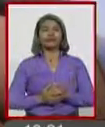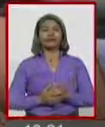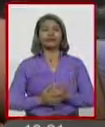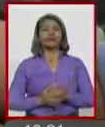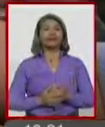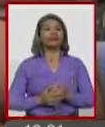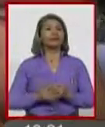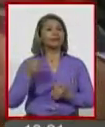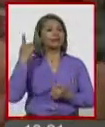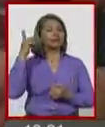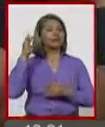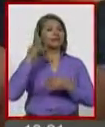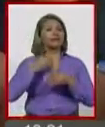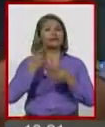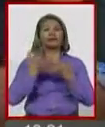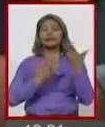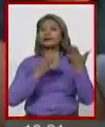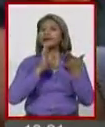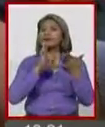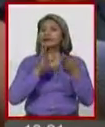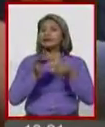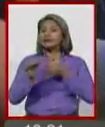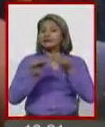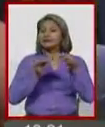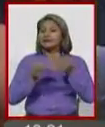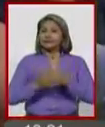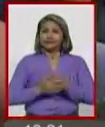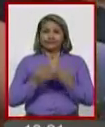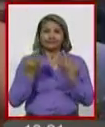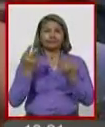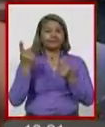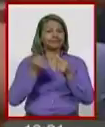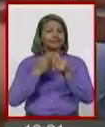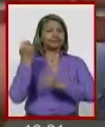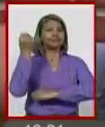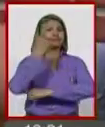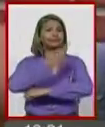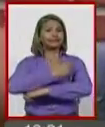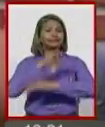hijo, para inscribirlo. ¿Qué le han dicho, qué le han informado? Que espera hasta el primer